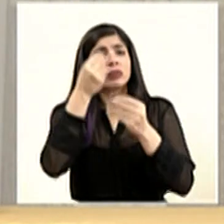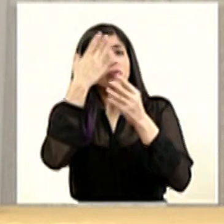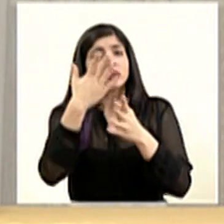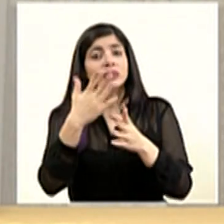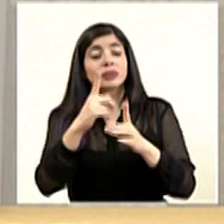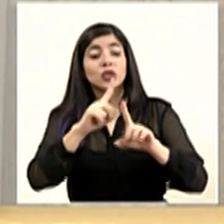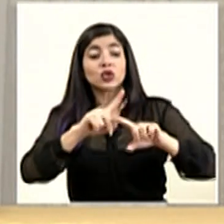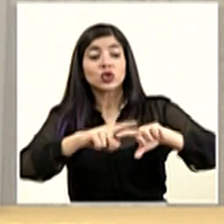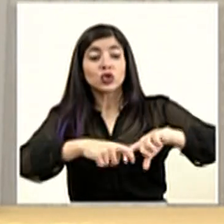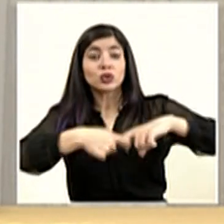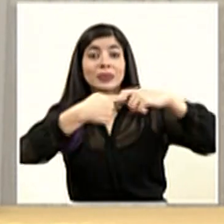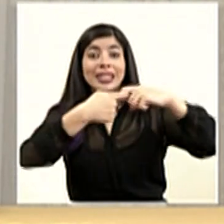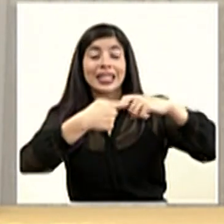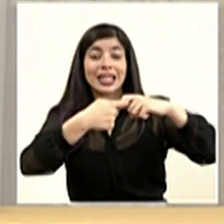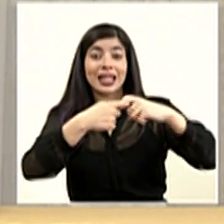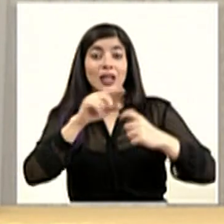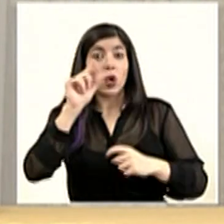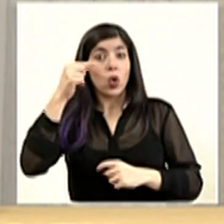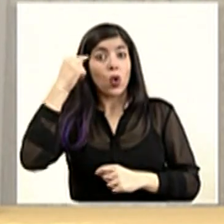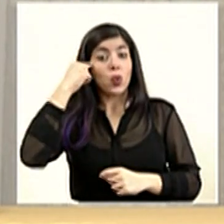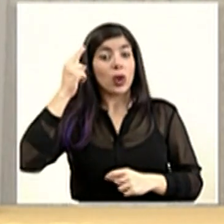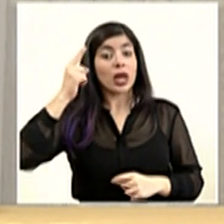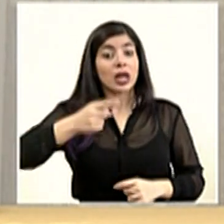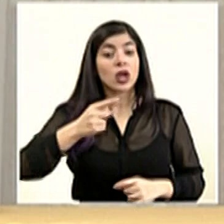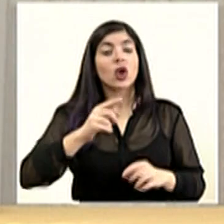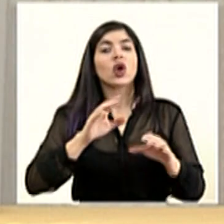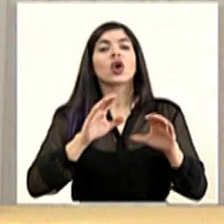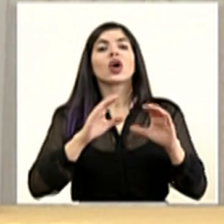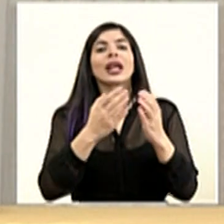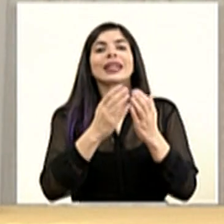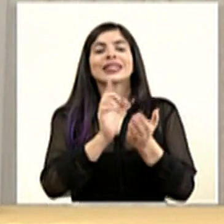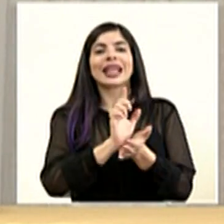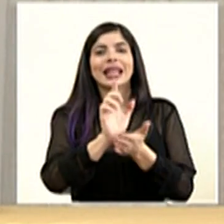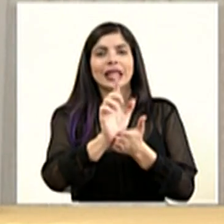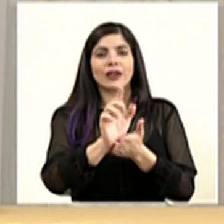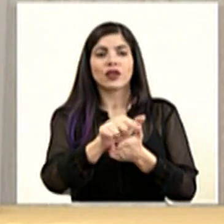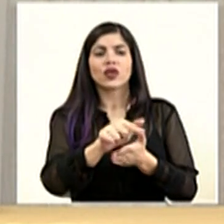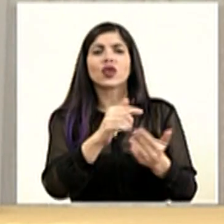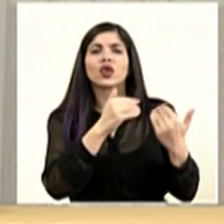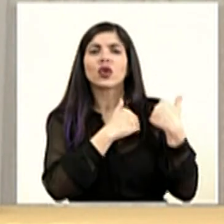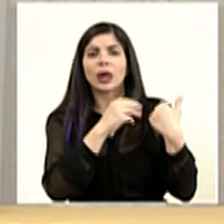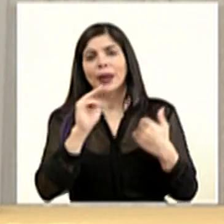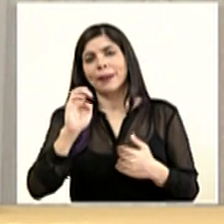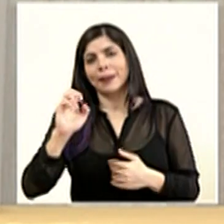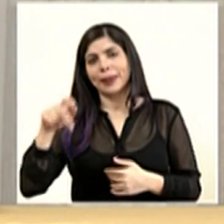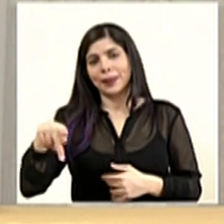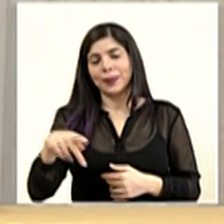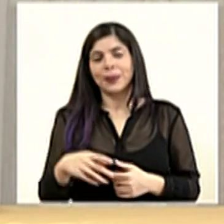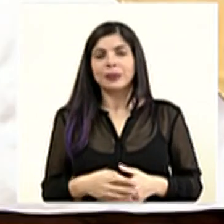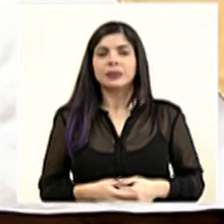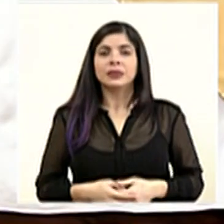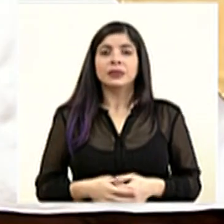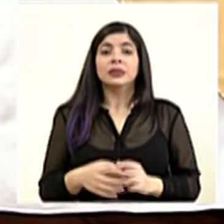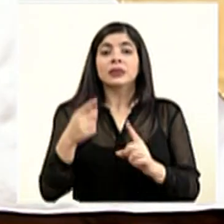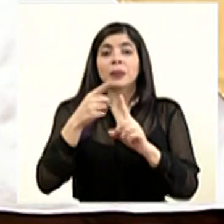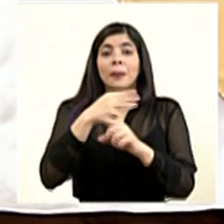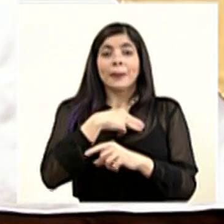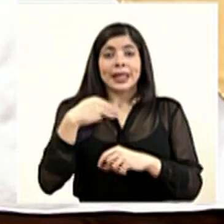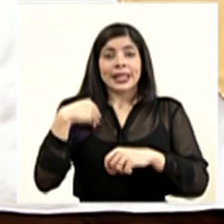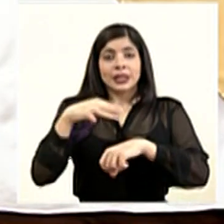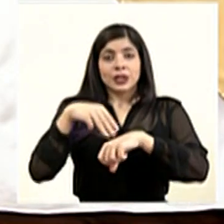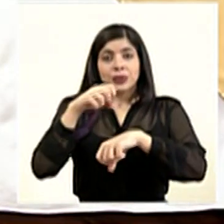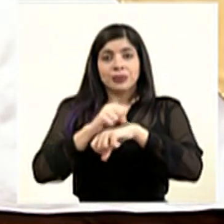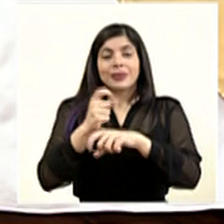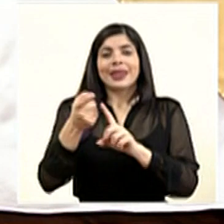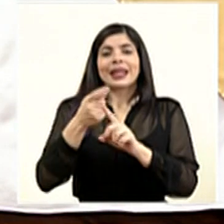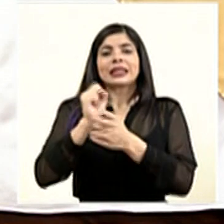suspensión como tal oficial de gobierno ha sido para el ciclo lectivo que está a cargo del MEP. Para el ministro Soto de